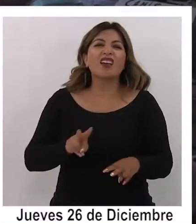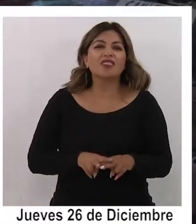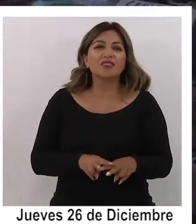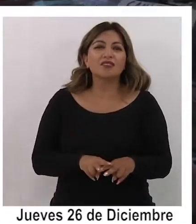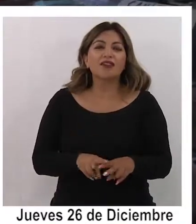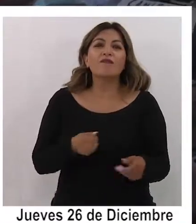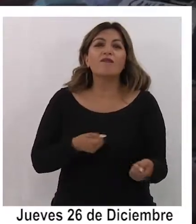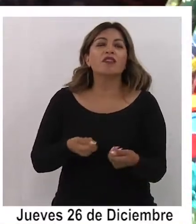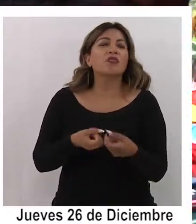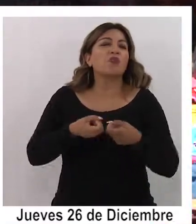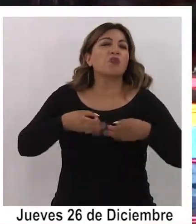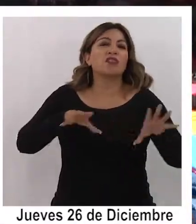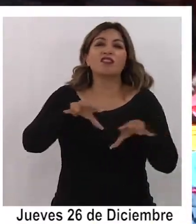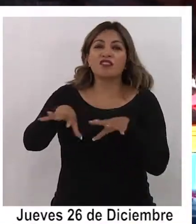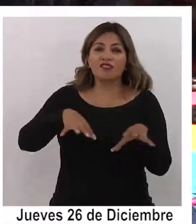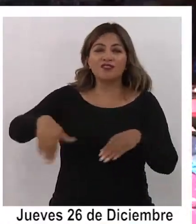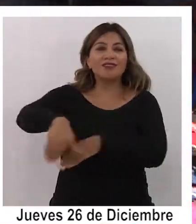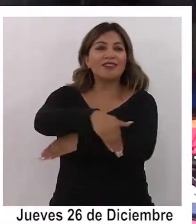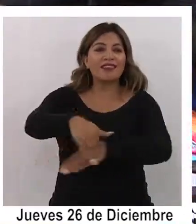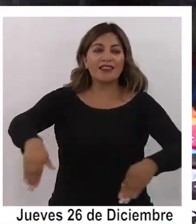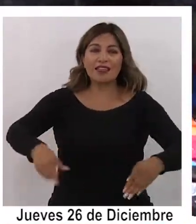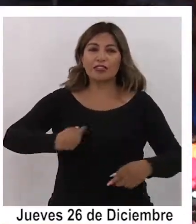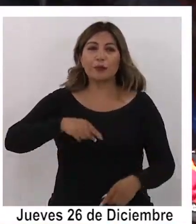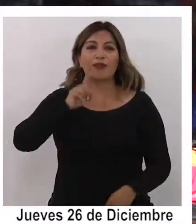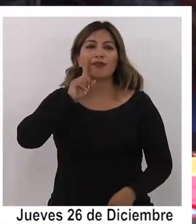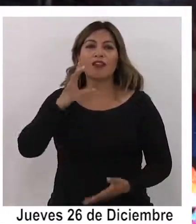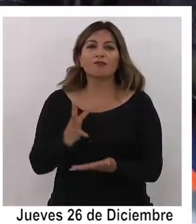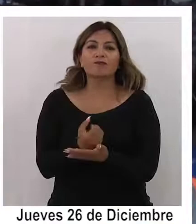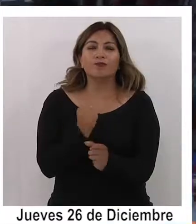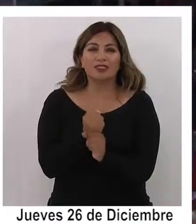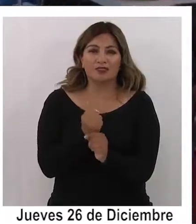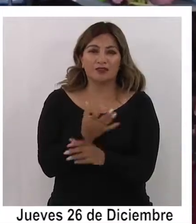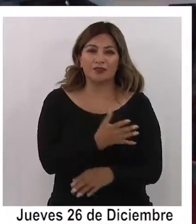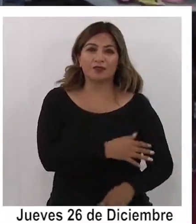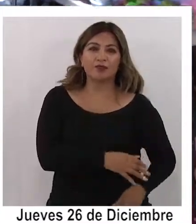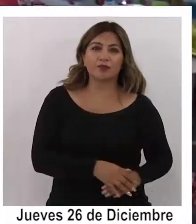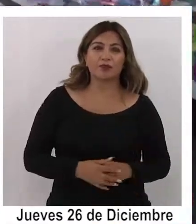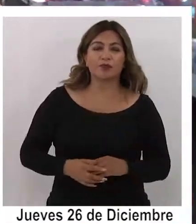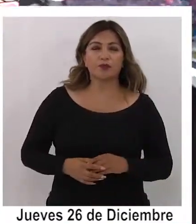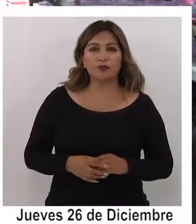por vender cualquier tipo de producto en la calle para poder subsistir.